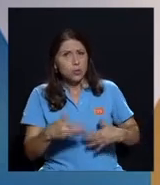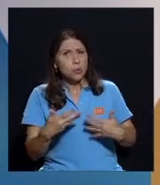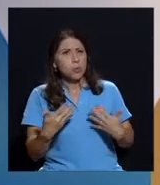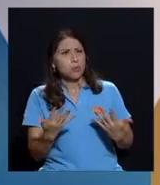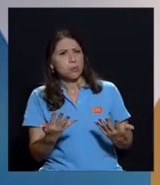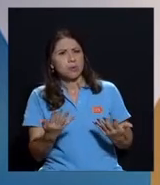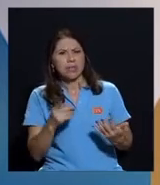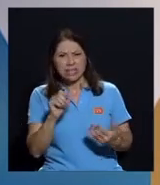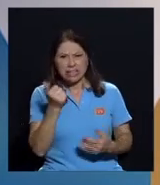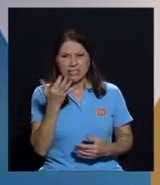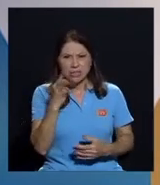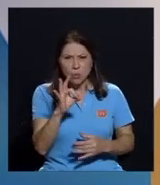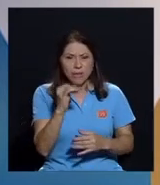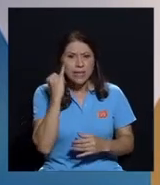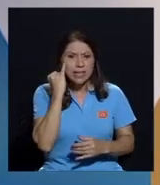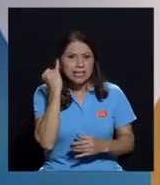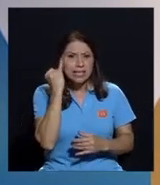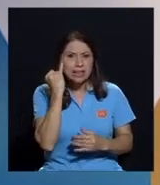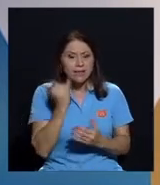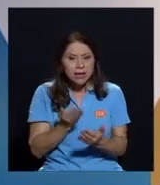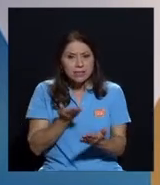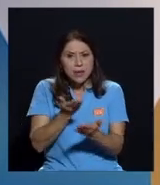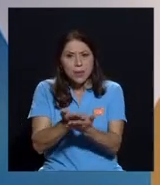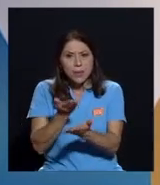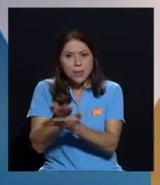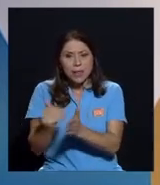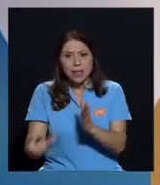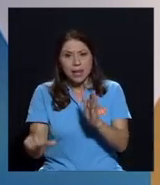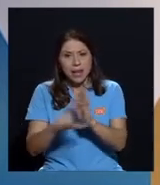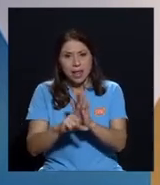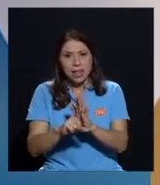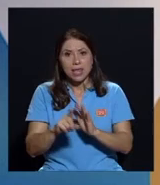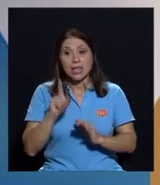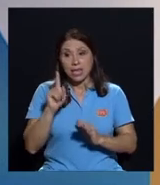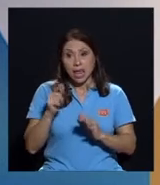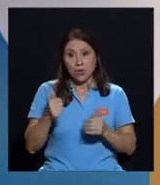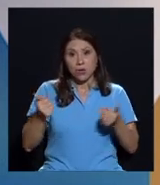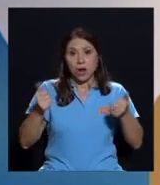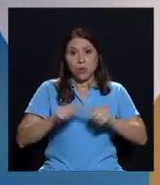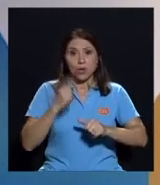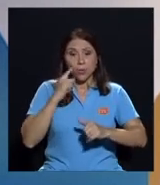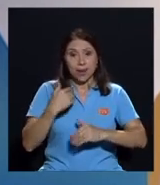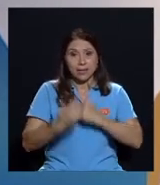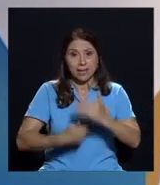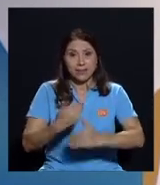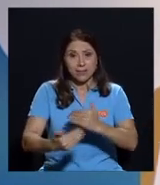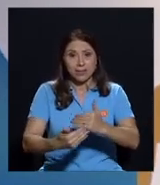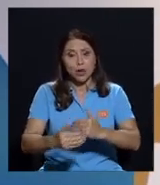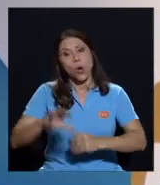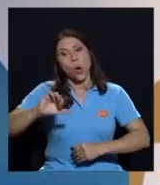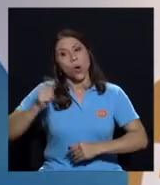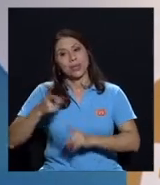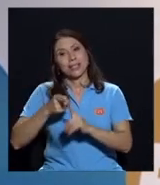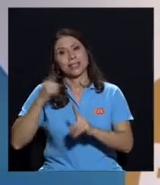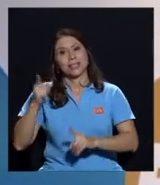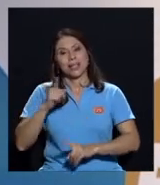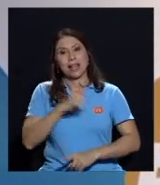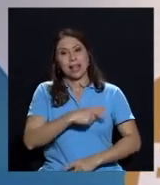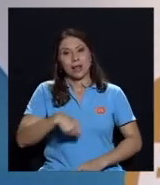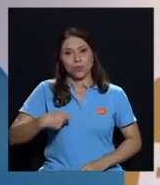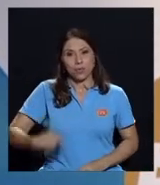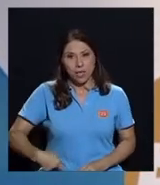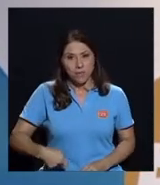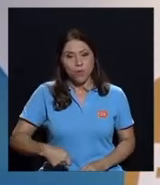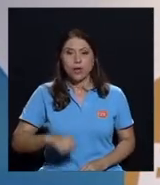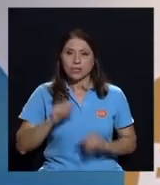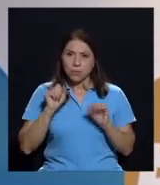son 19 iniciativas de ley que hay un acuerdo para hacer avanzar y otras son medidas desde el ejecutivo que se pueden avanzar y se